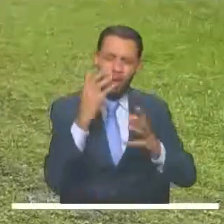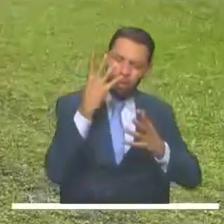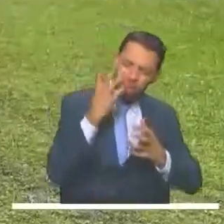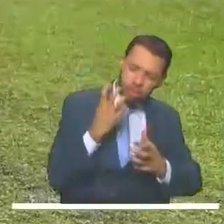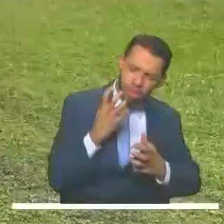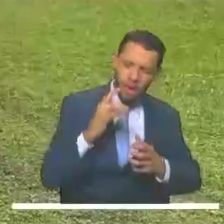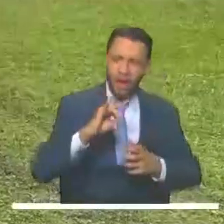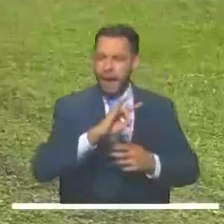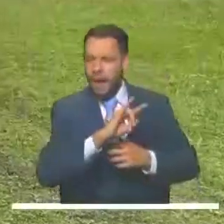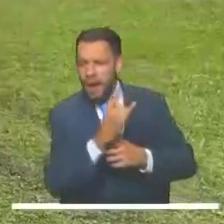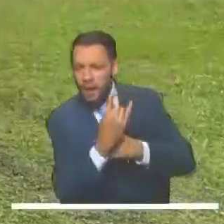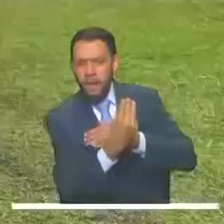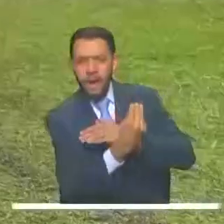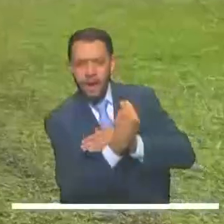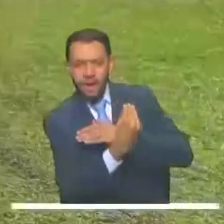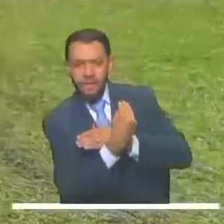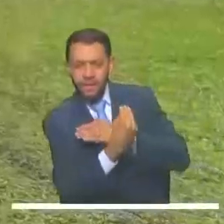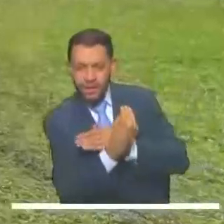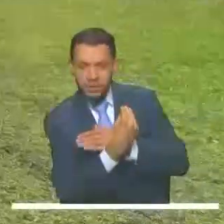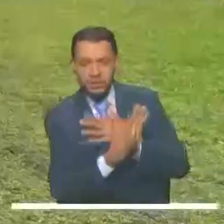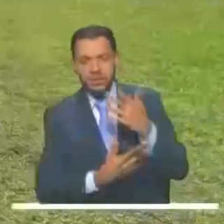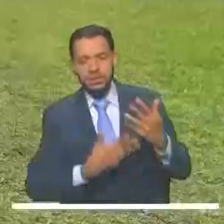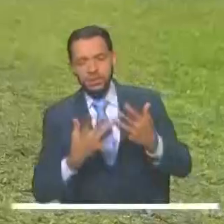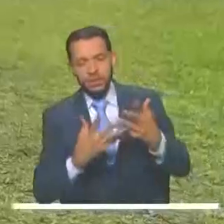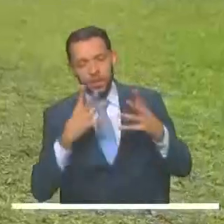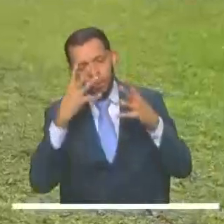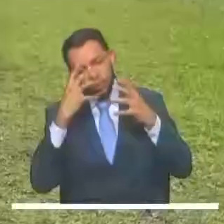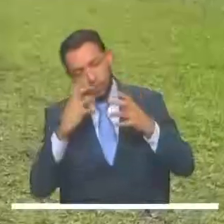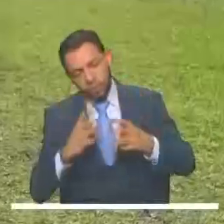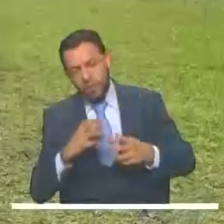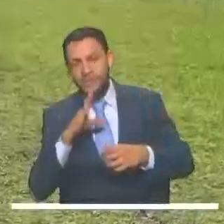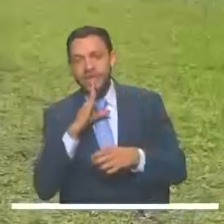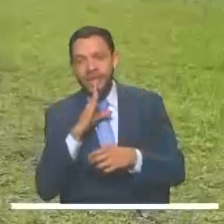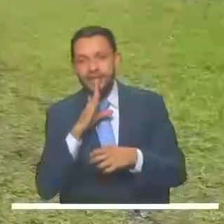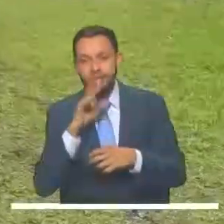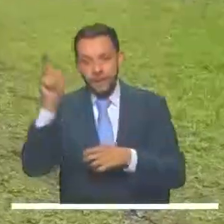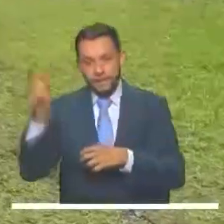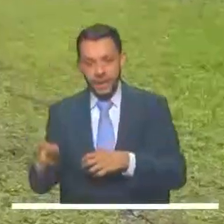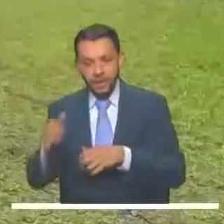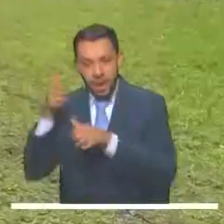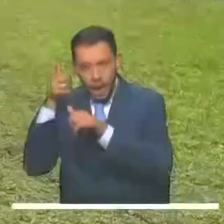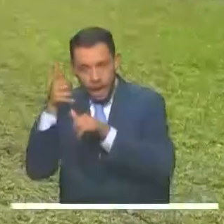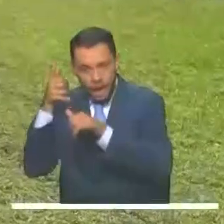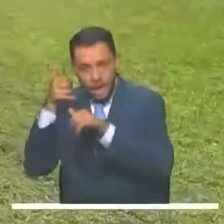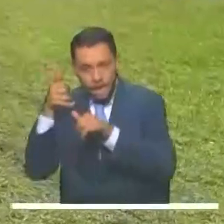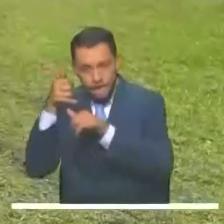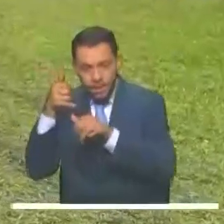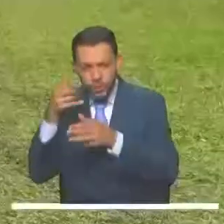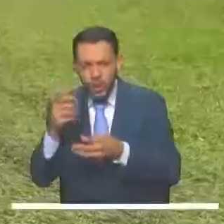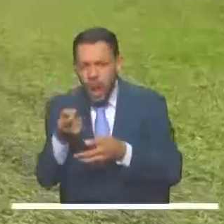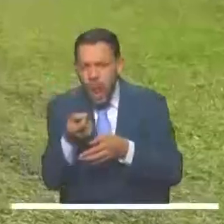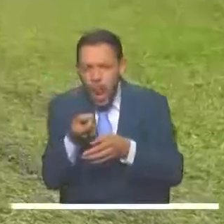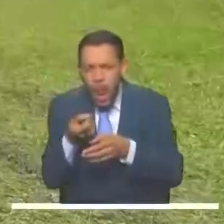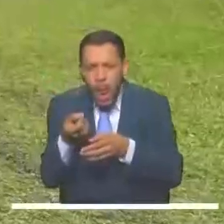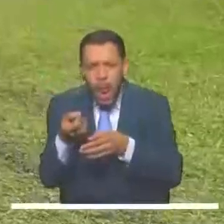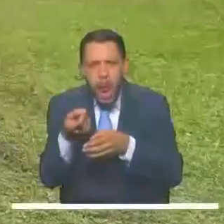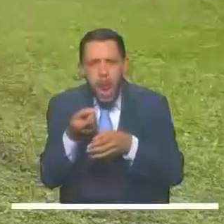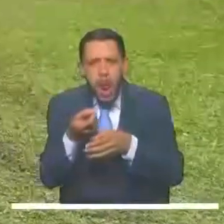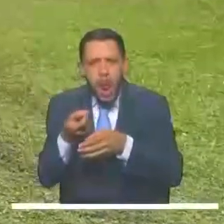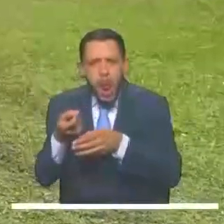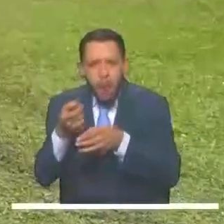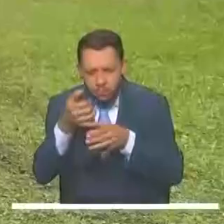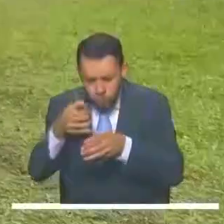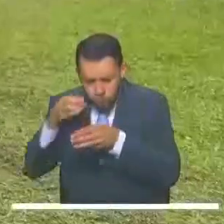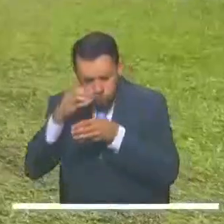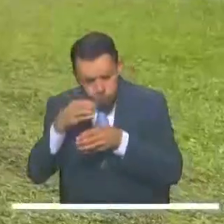que le pone el apellido a esa lesión el patólogo y hacemos una biopsia entonces el patólogo nos va a